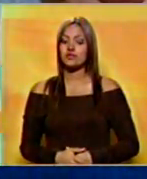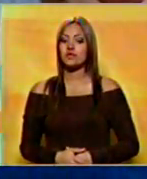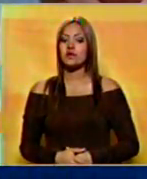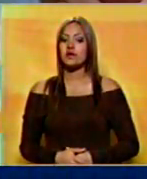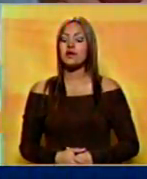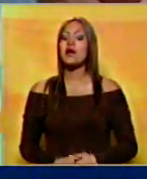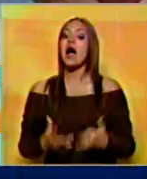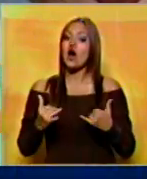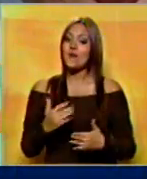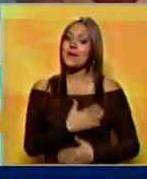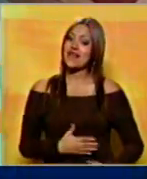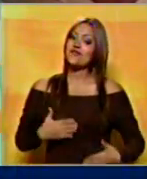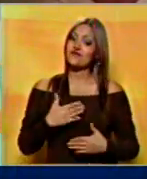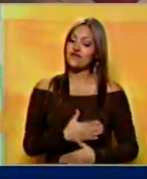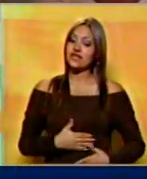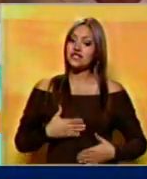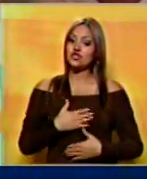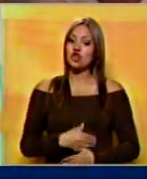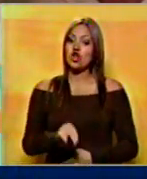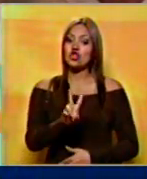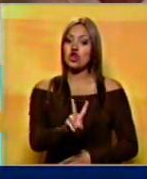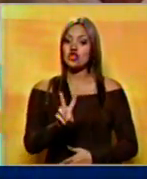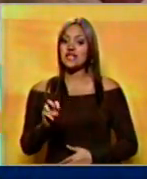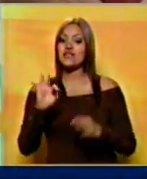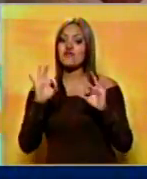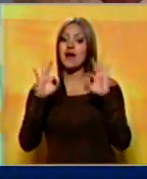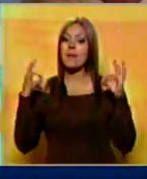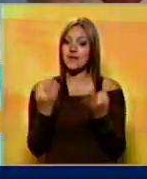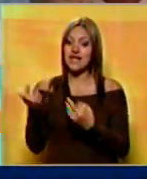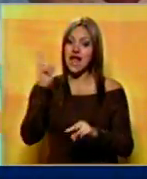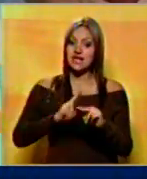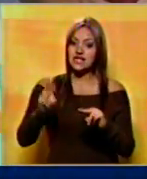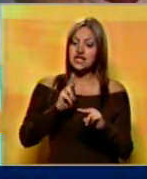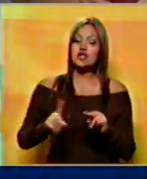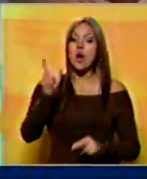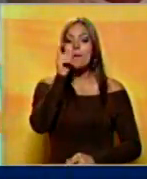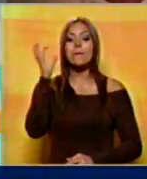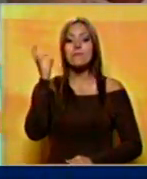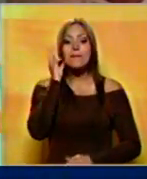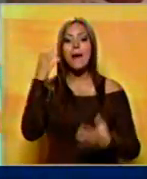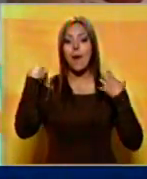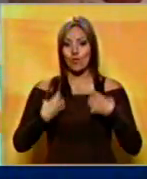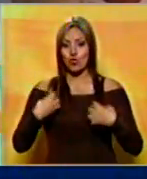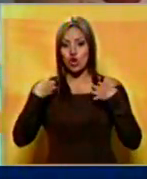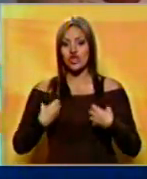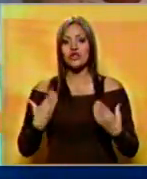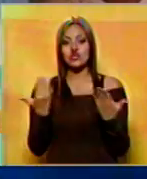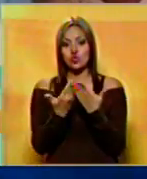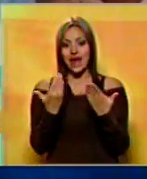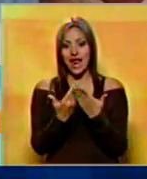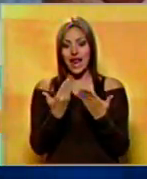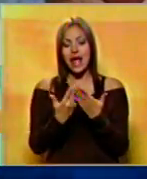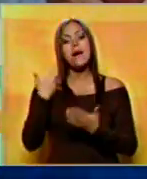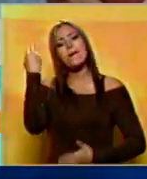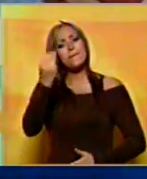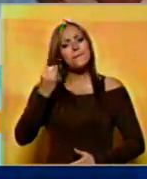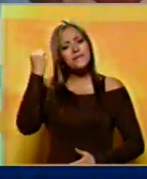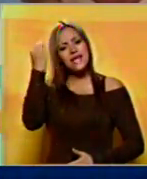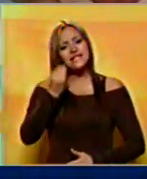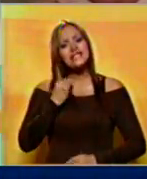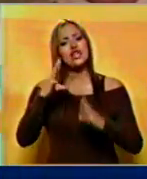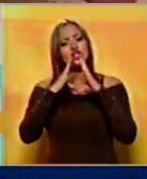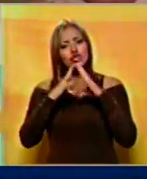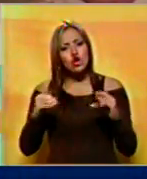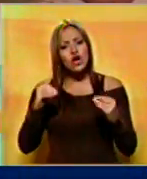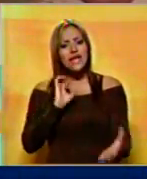Hoy estamos beneficiando a más de 200 familias, niños y niñas con sus bultos escolares y pensamos en todo